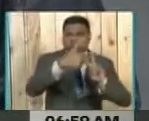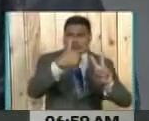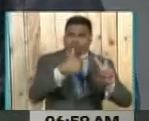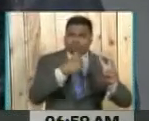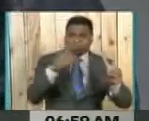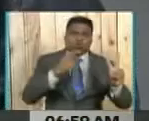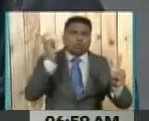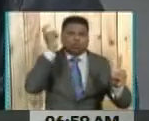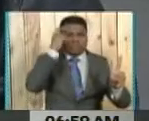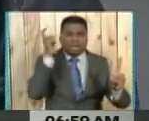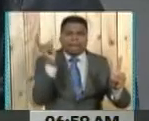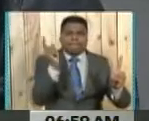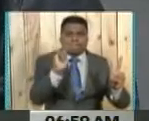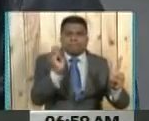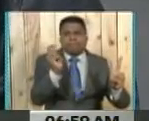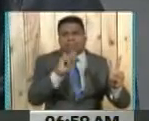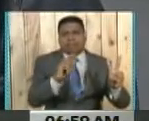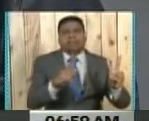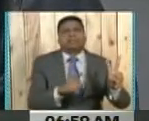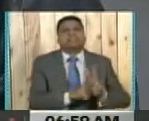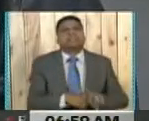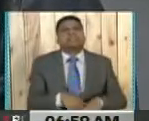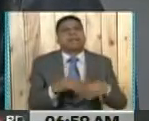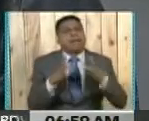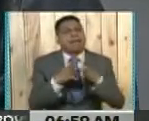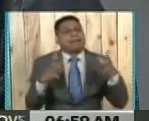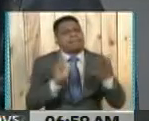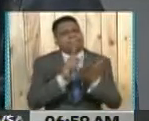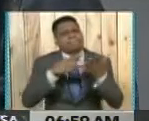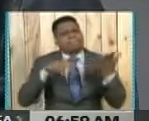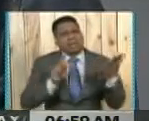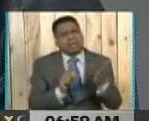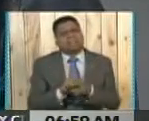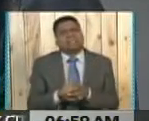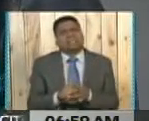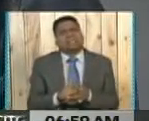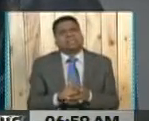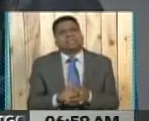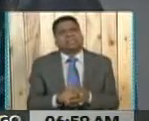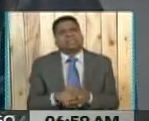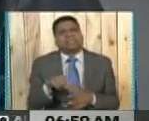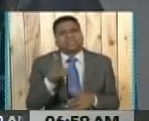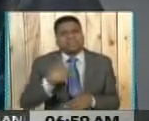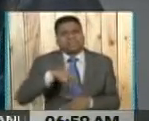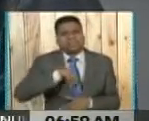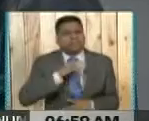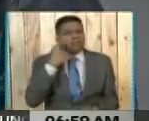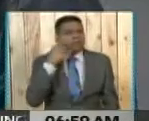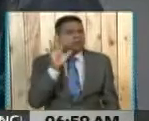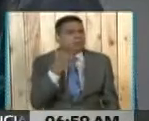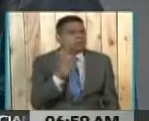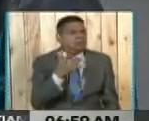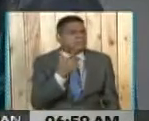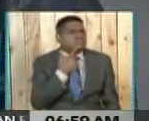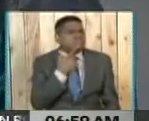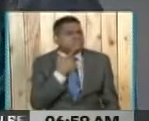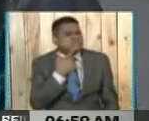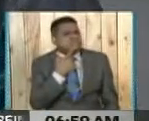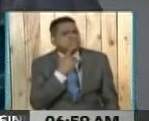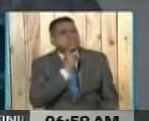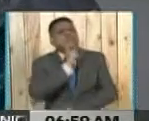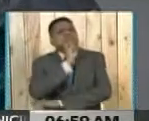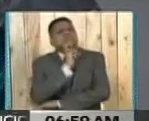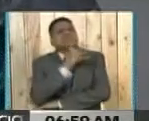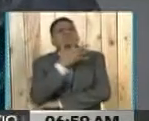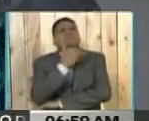y en gran parte lo que a nosotros nos parece es que hay que